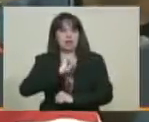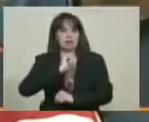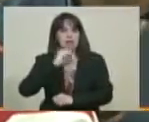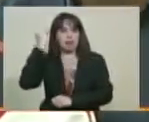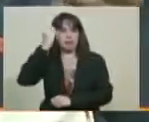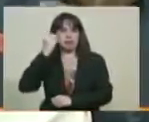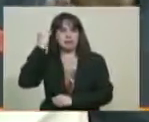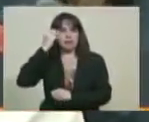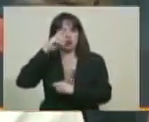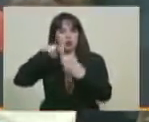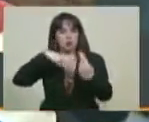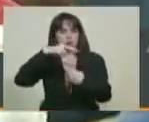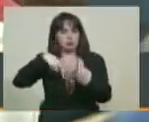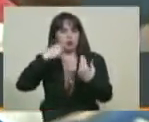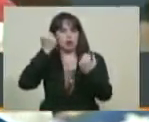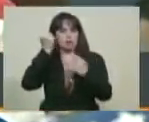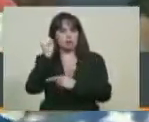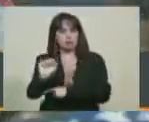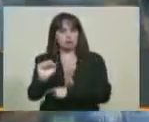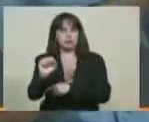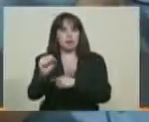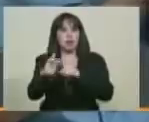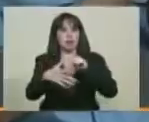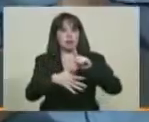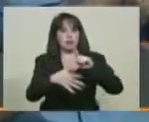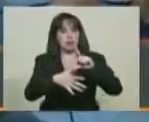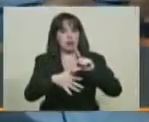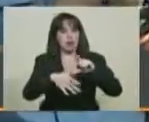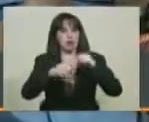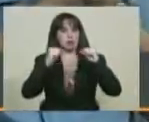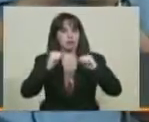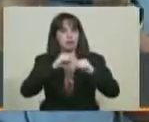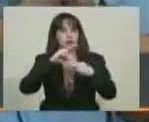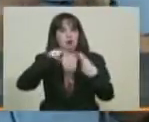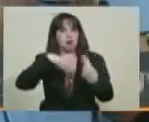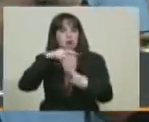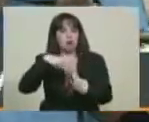pensamiento rebelde venezolano, latinoamericano, nuestro.